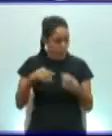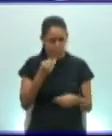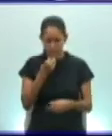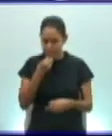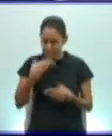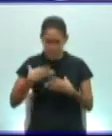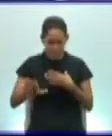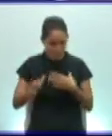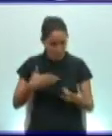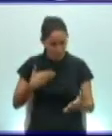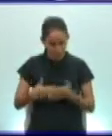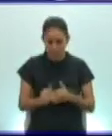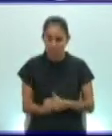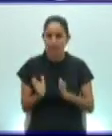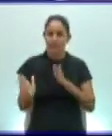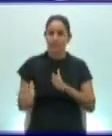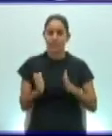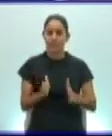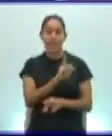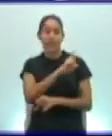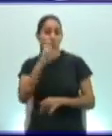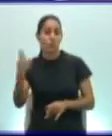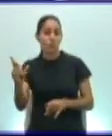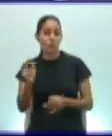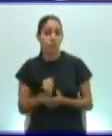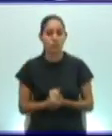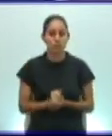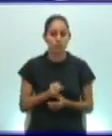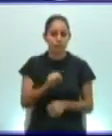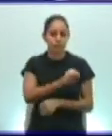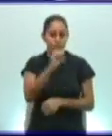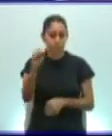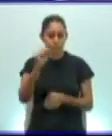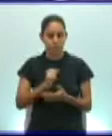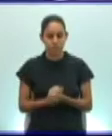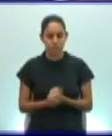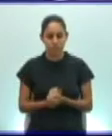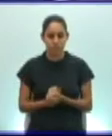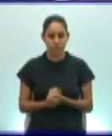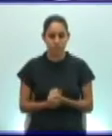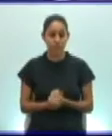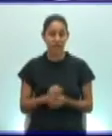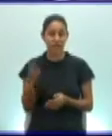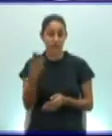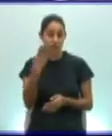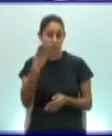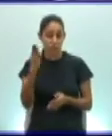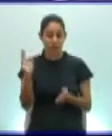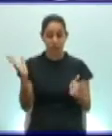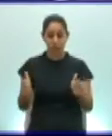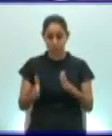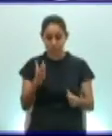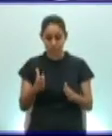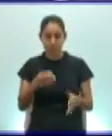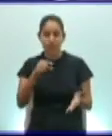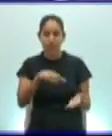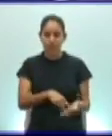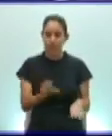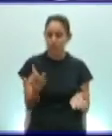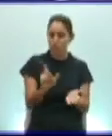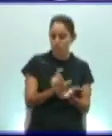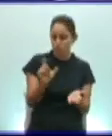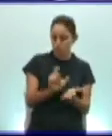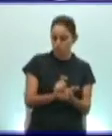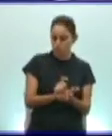tiene la revolución en el poder, sobre todo las que están explícitas en su libro de texto, las 4 etapas que allí tenemos, siempre es